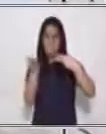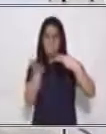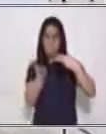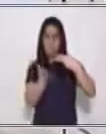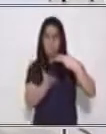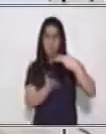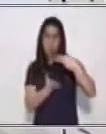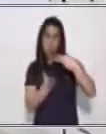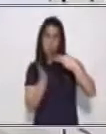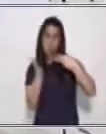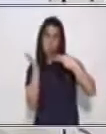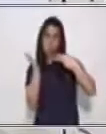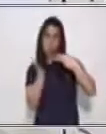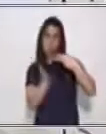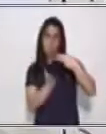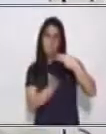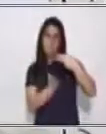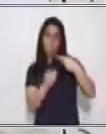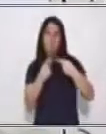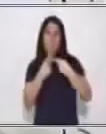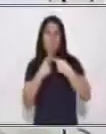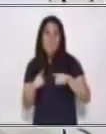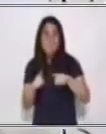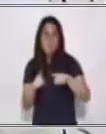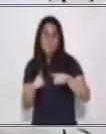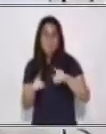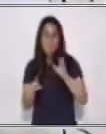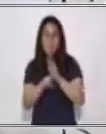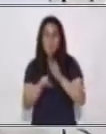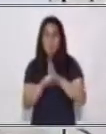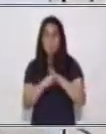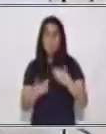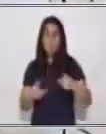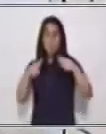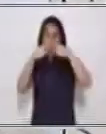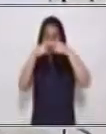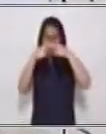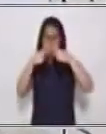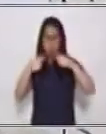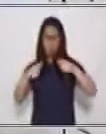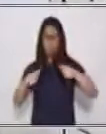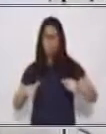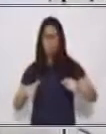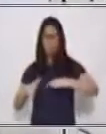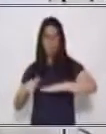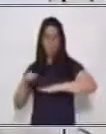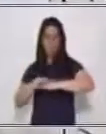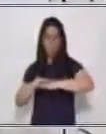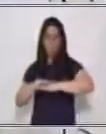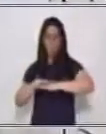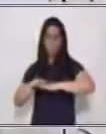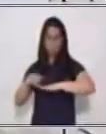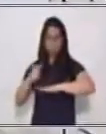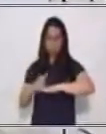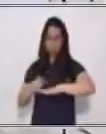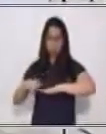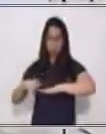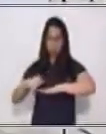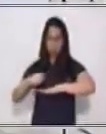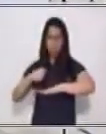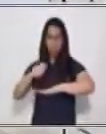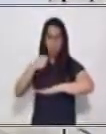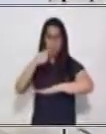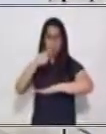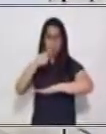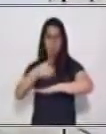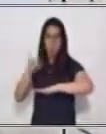sin tocar o cortar la base circular. Observamos que entonces el plano, después de estar